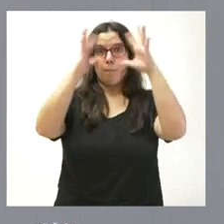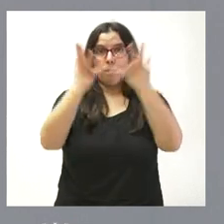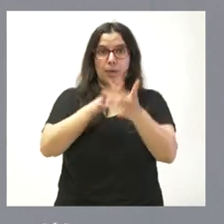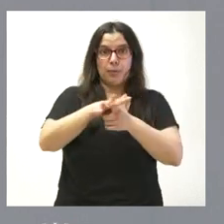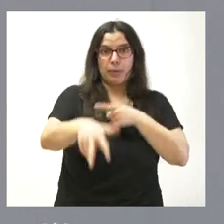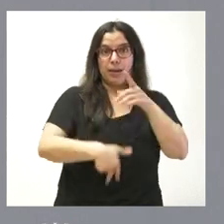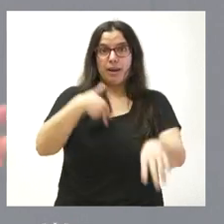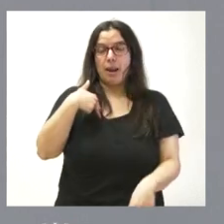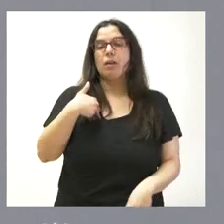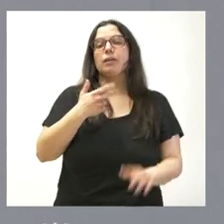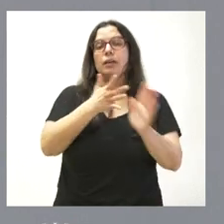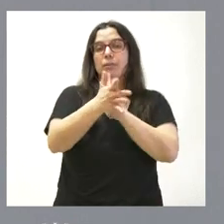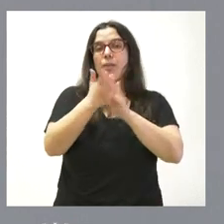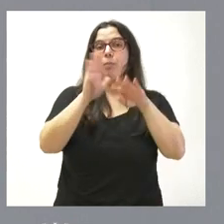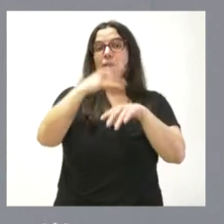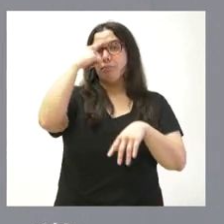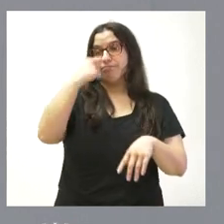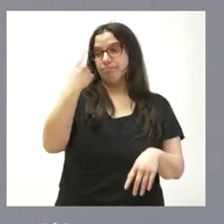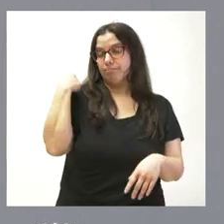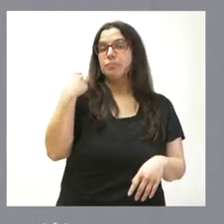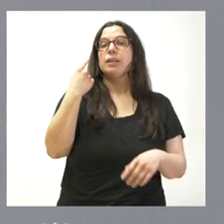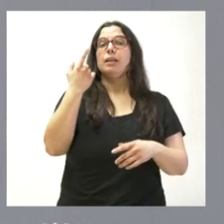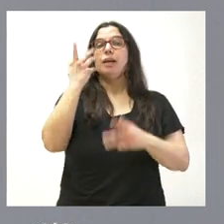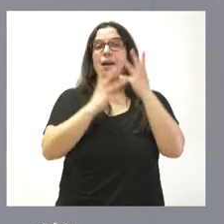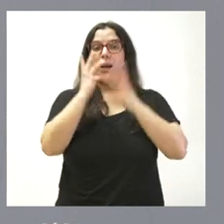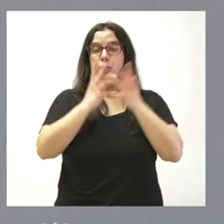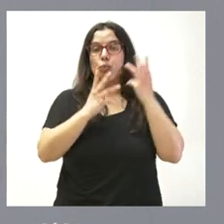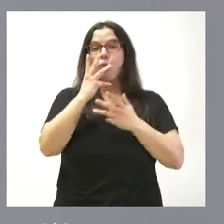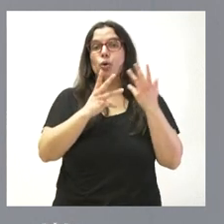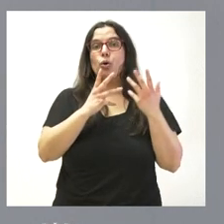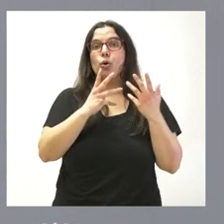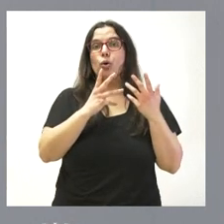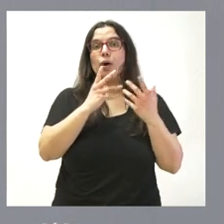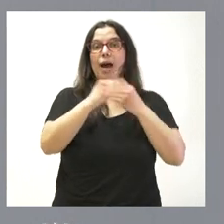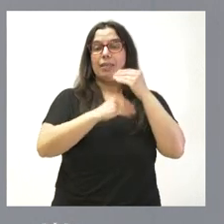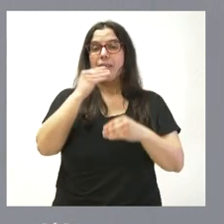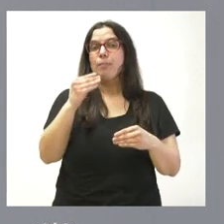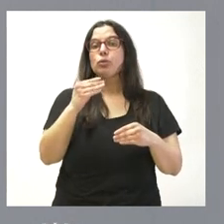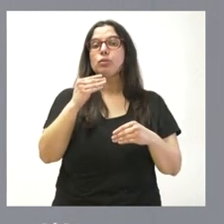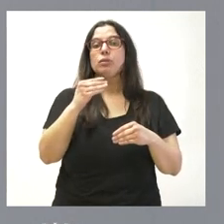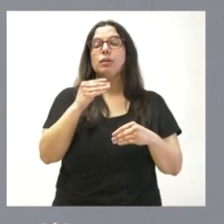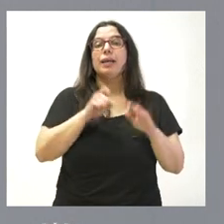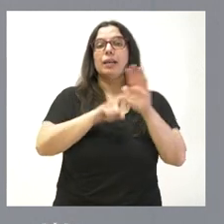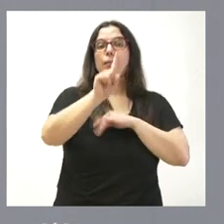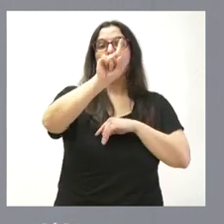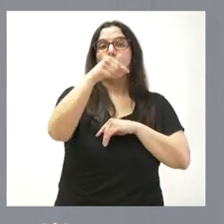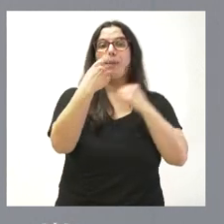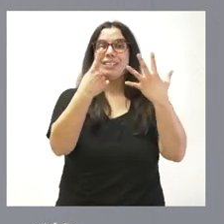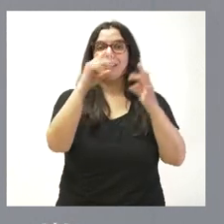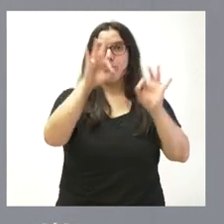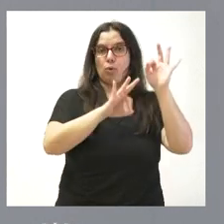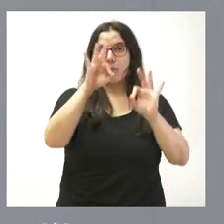saben ustedes que para el año 2023 nuestra estimación de crecimiento económico para el año pasado era del 1,6 por